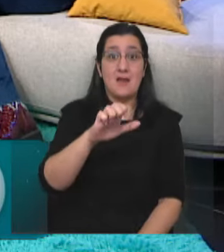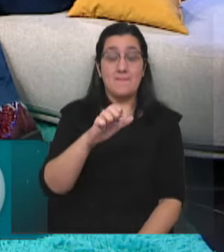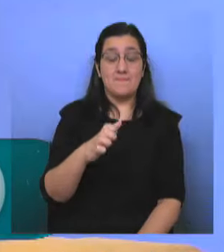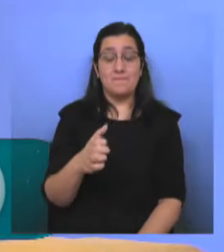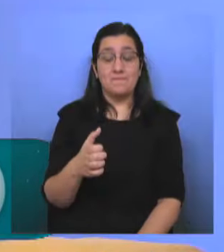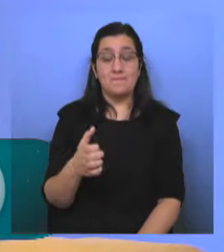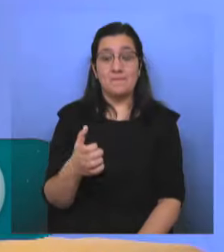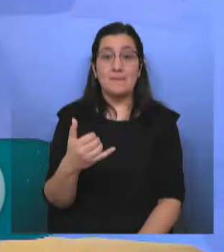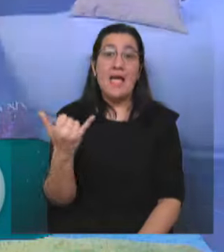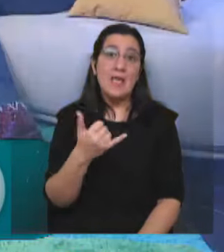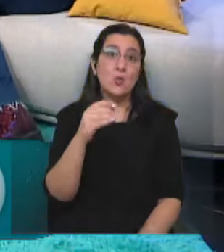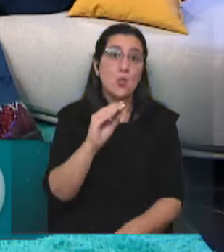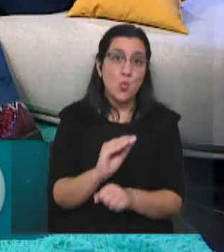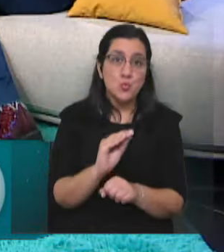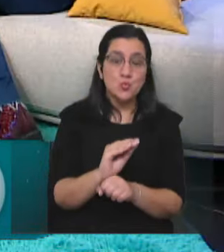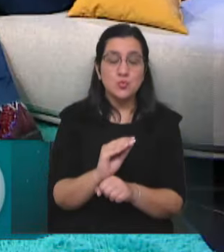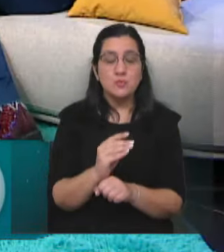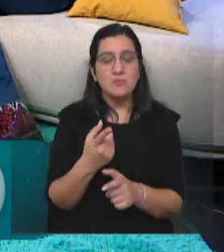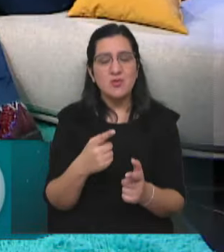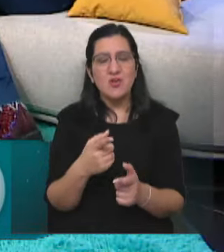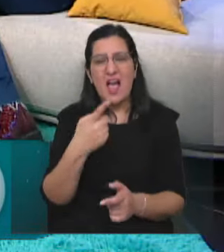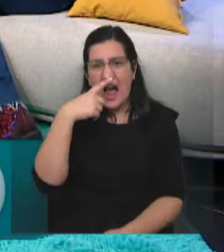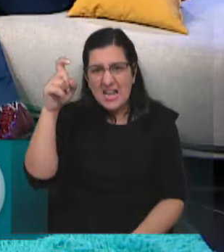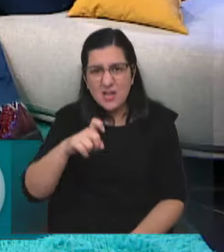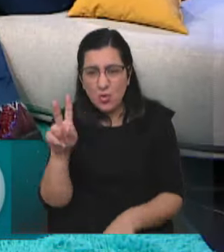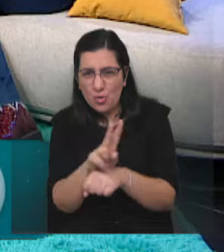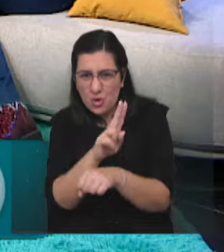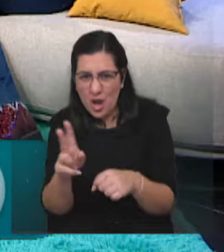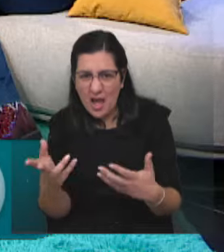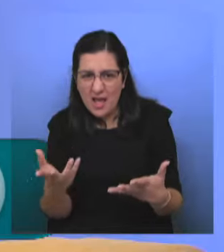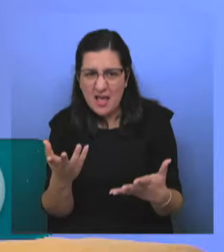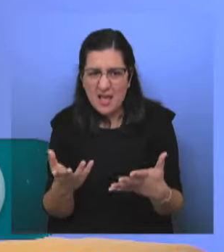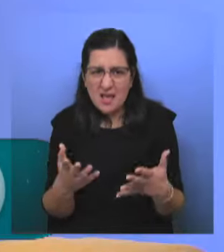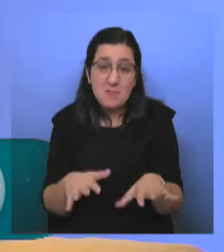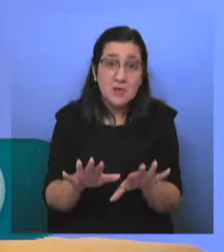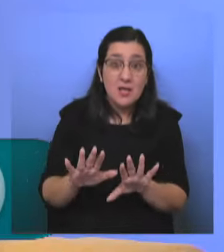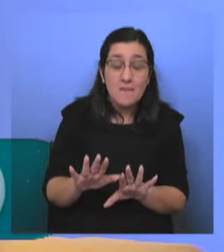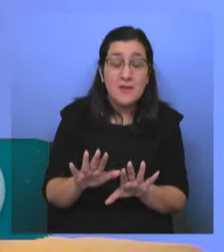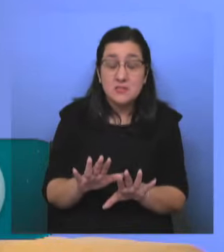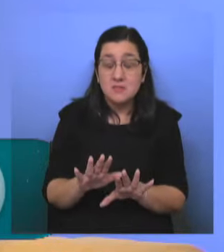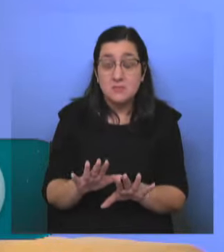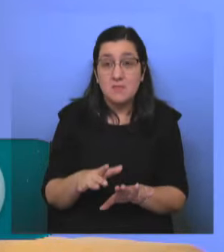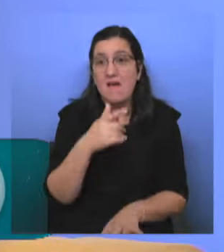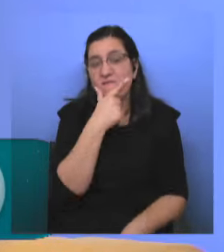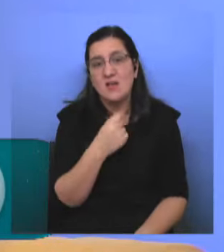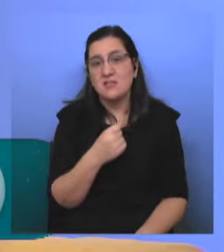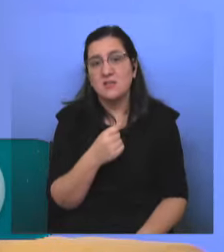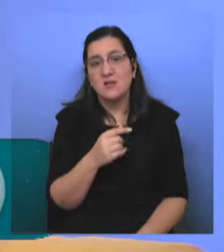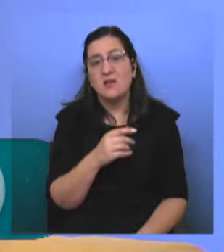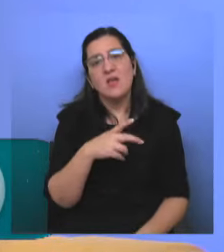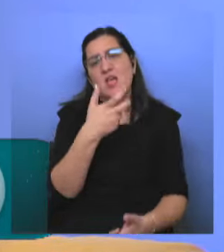o si hay cursos o hay tantos cuidados, pero alguien controla, porque capaz que a corta escala es más fácil, claro. Pero no